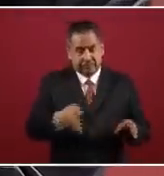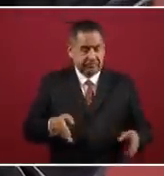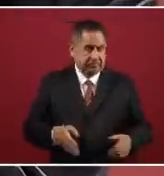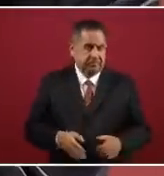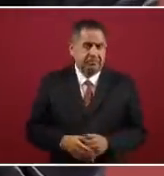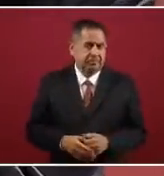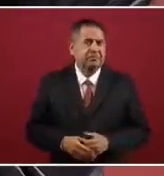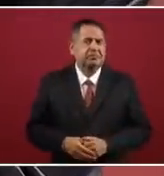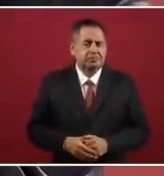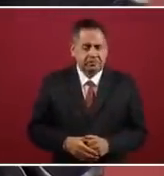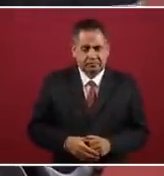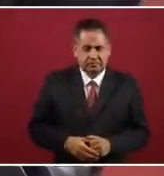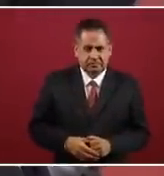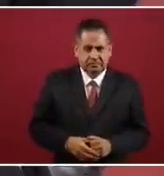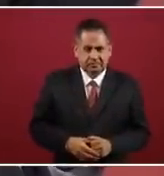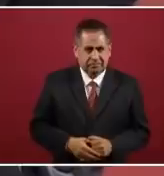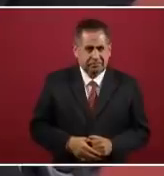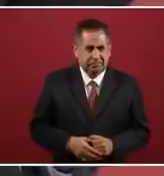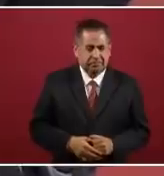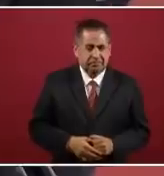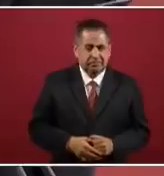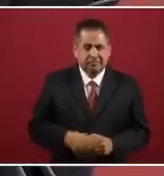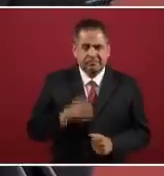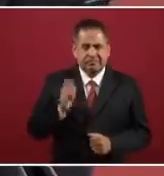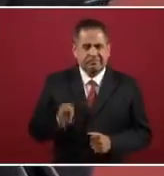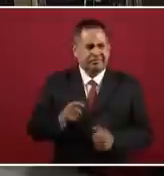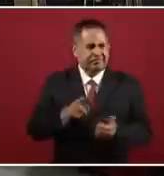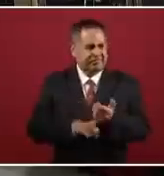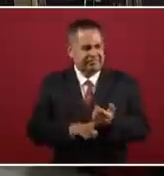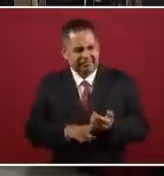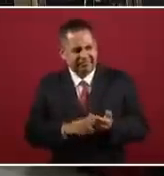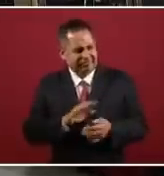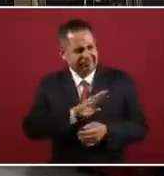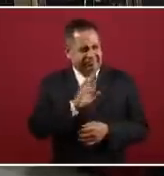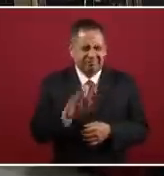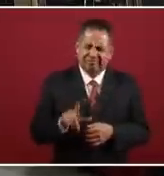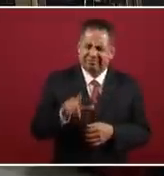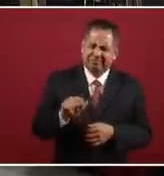que es la letalidad,